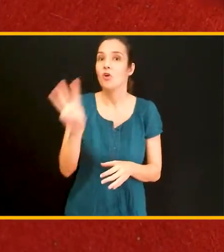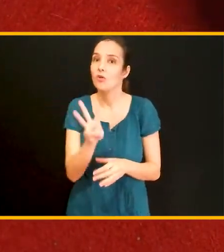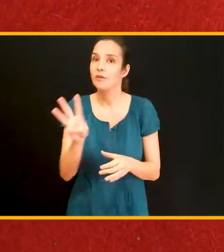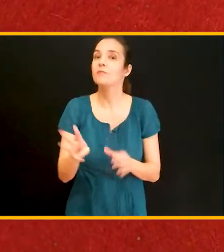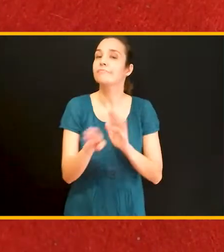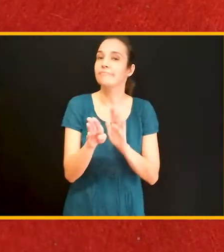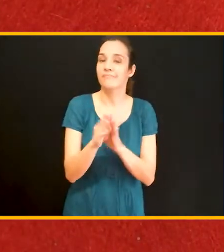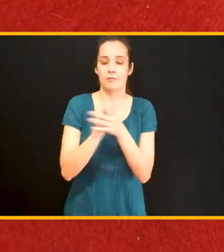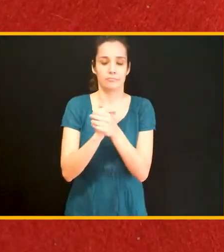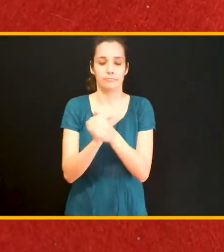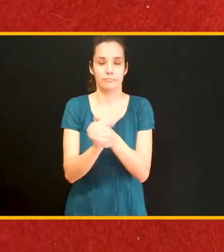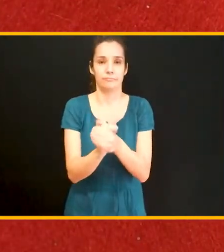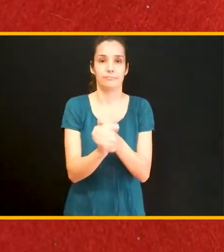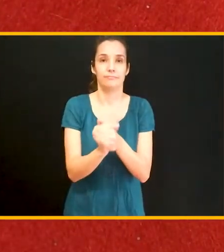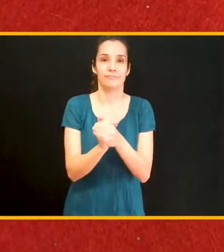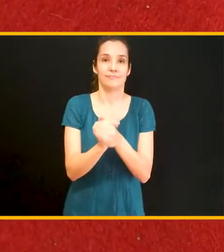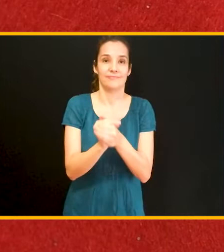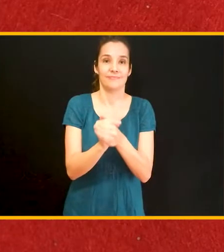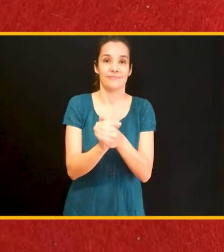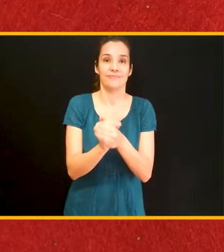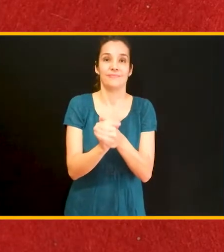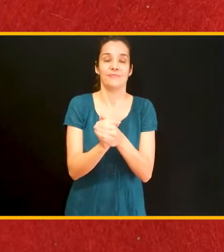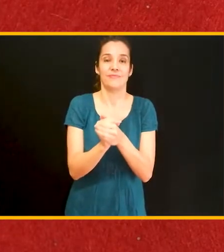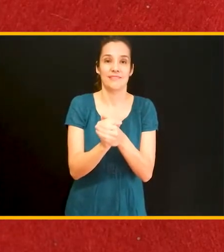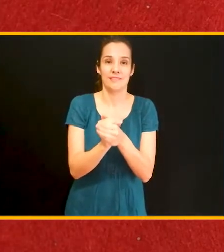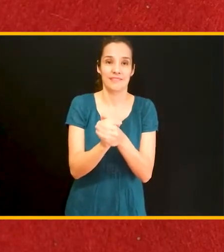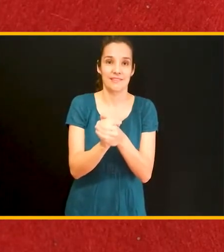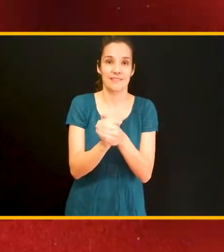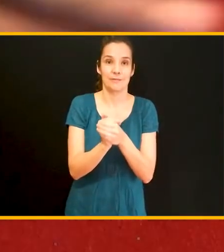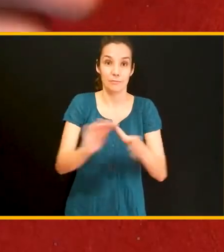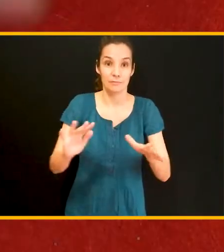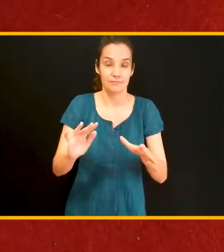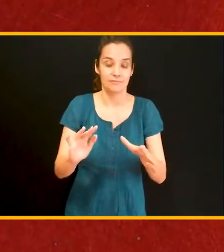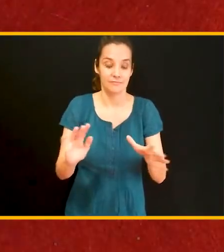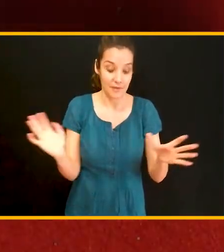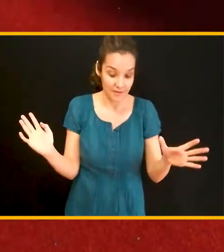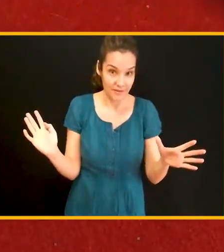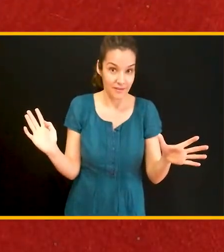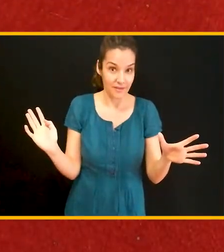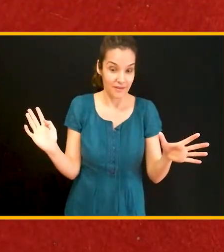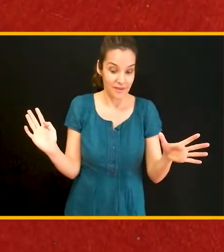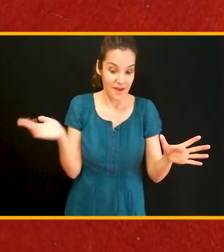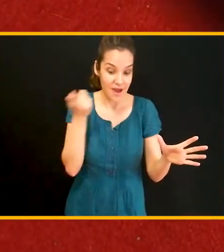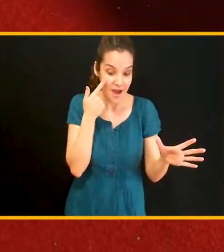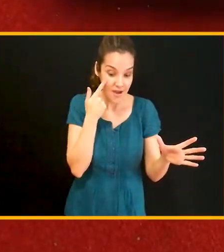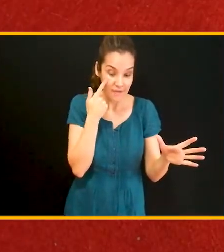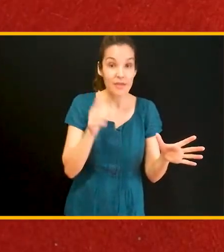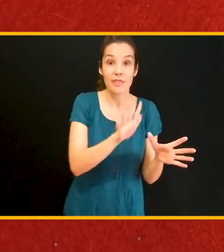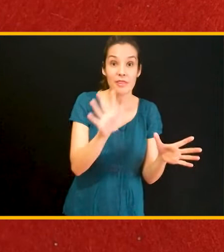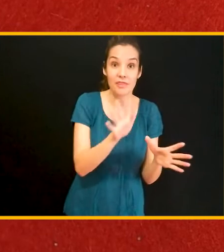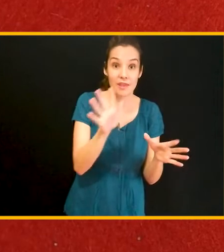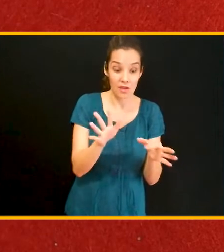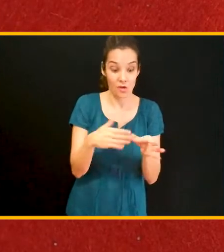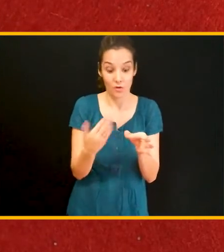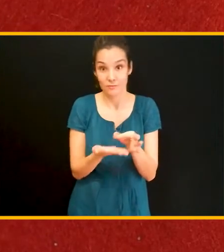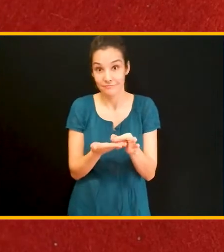allá, vamos allá. Otra vez. ha quedado el 5 boca abajo y